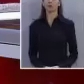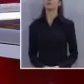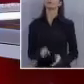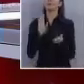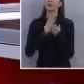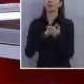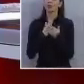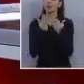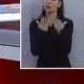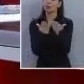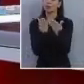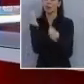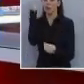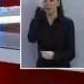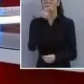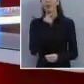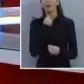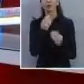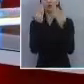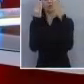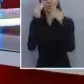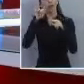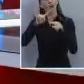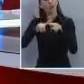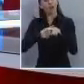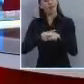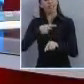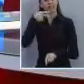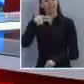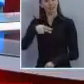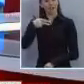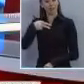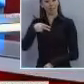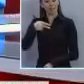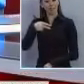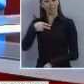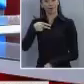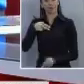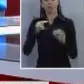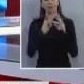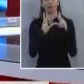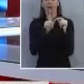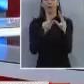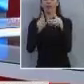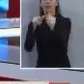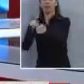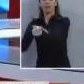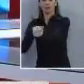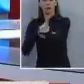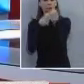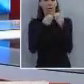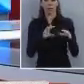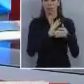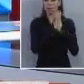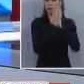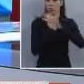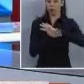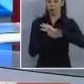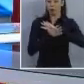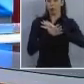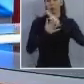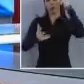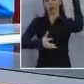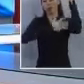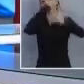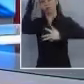¿Qué tal? ¿Cómo están? Muy buenas noches. Gusto de saludarlos otra vez aquí en las noticias. Que las familias lo perdieran todo en un